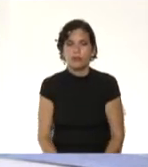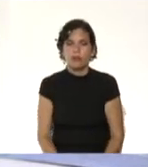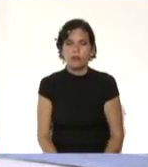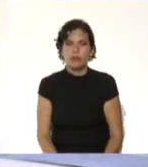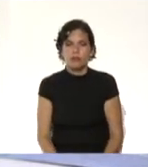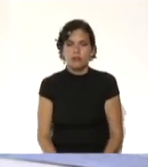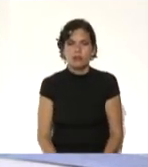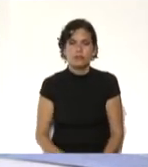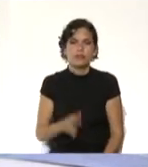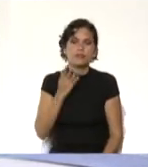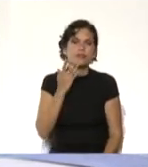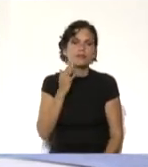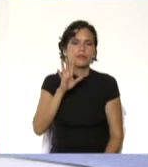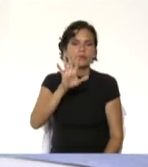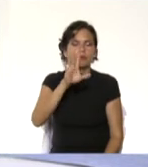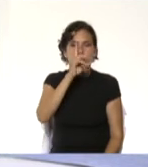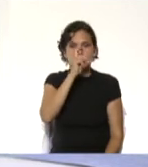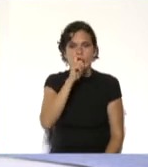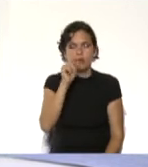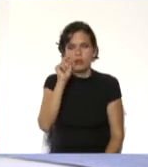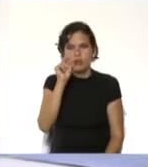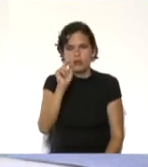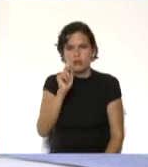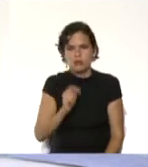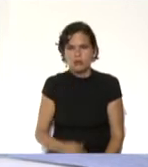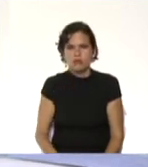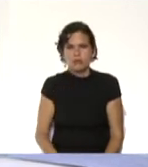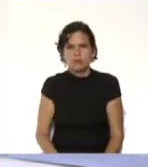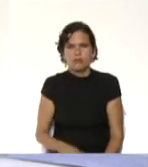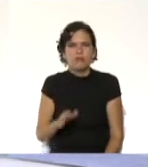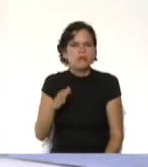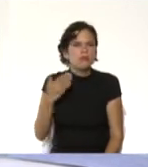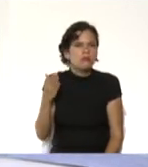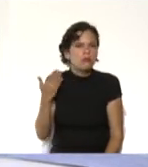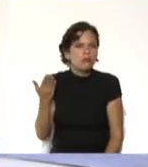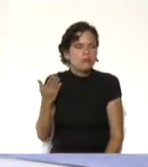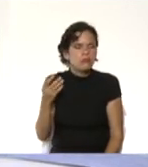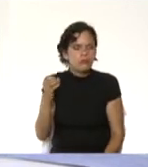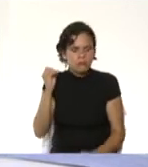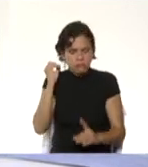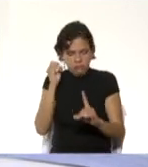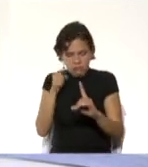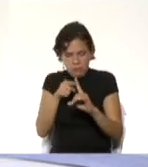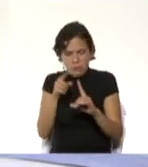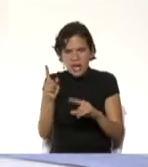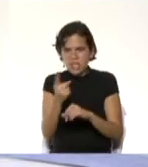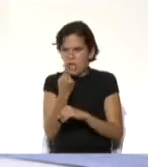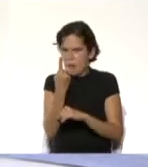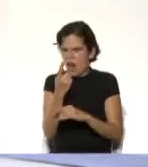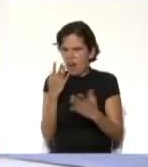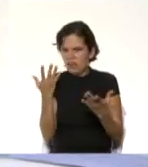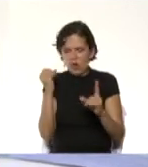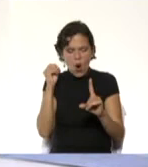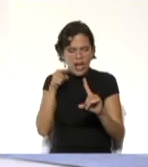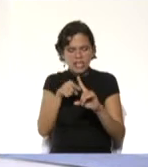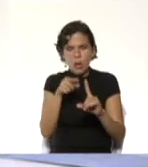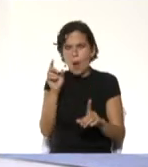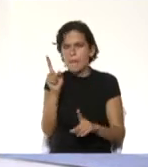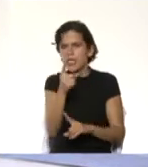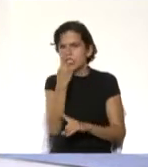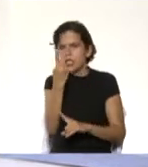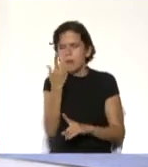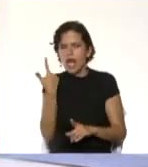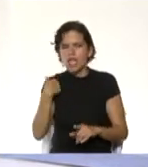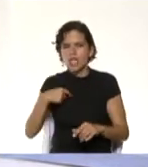Fíjense, por ejemplo, los muchachos de quinto año en estos momentos, ¿cuál es su meta principal? Su meta principal es obtener el título